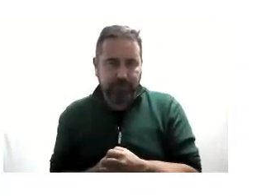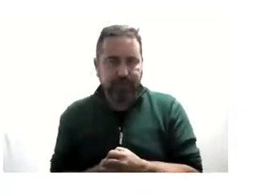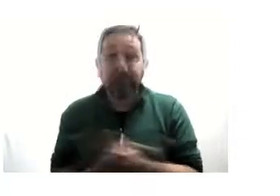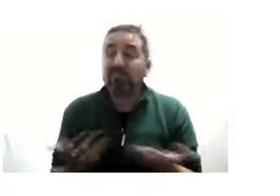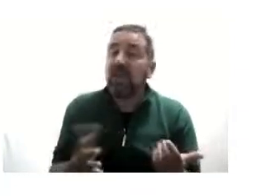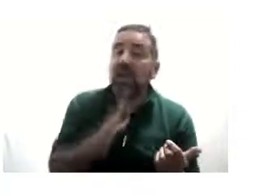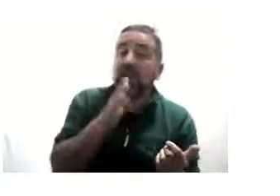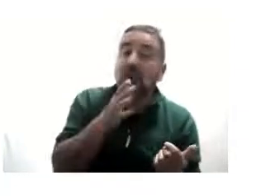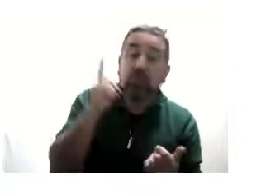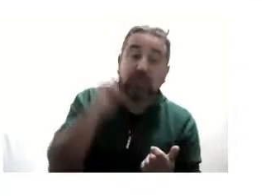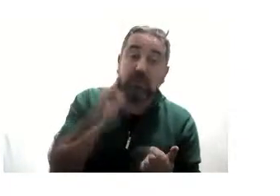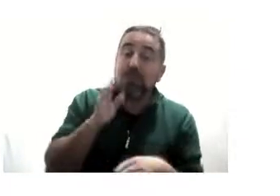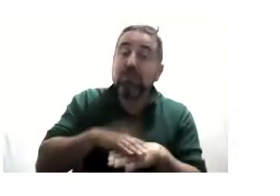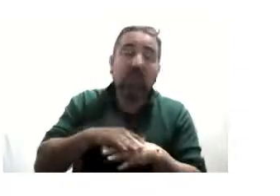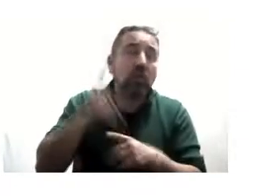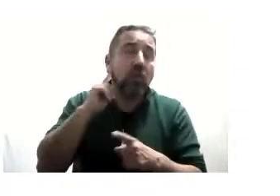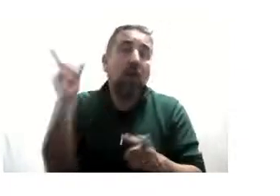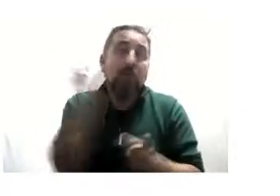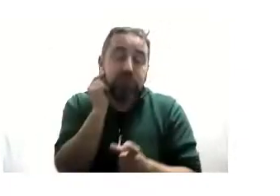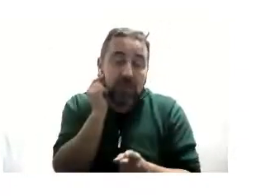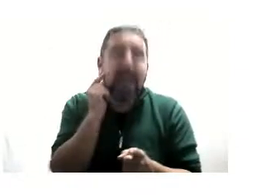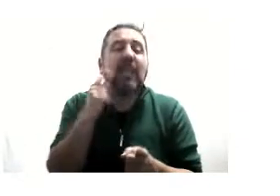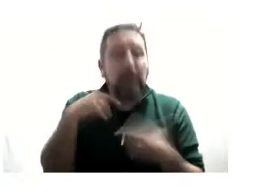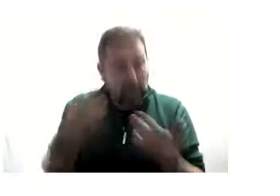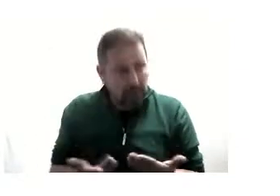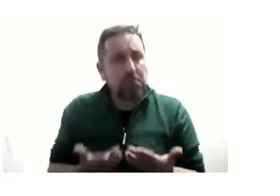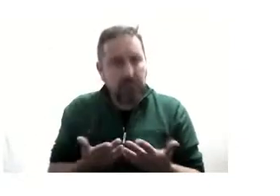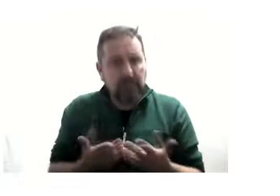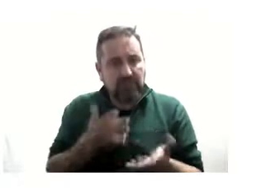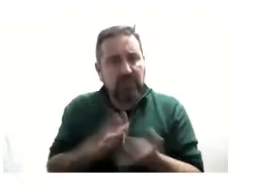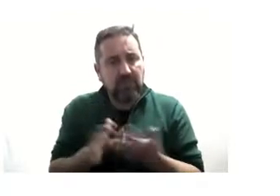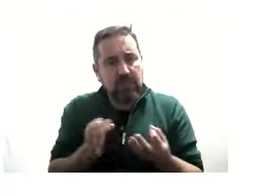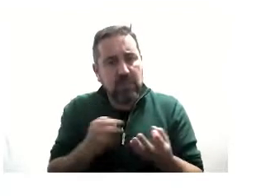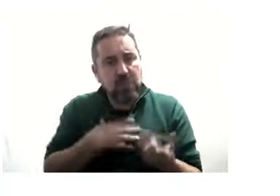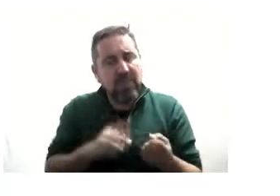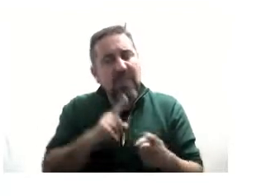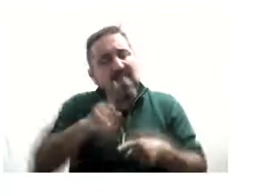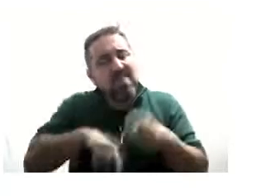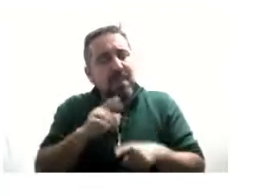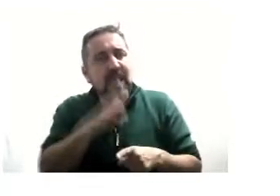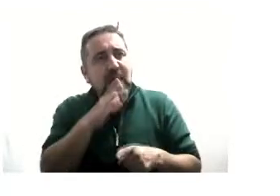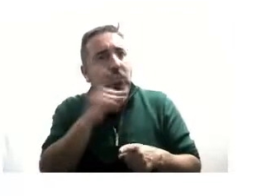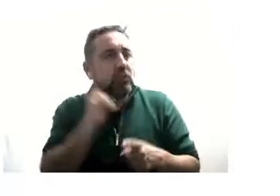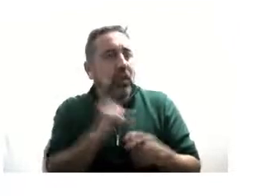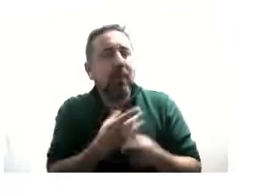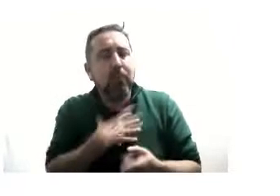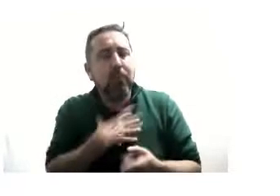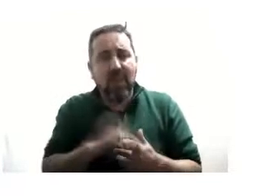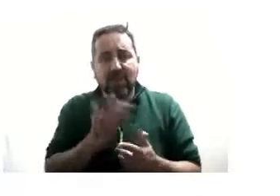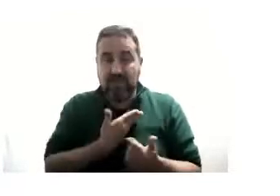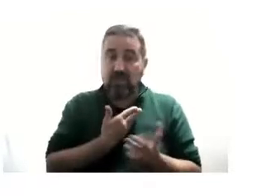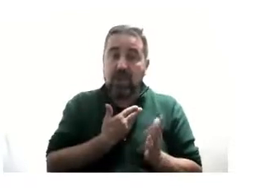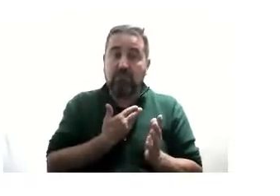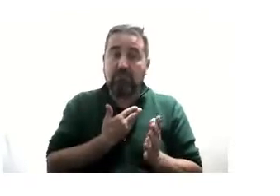sordera influye en el desarrollo o el resultado del implante coclear. Pues depende un poco de la causa de la sordera. Hay algunas que, como hemos visto